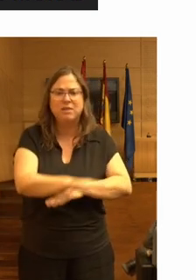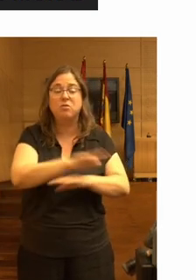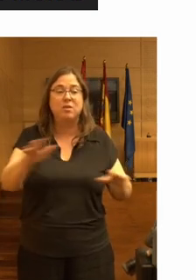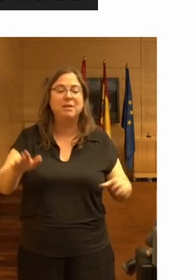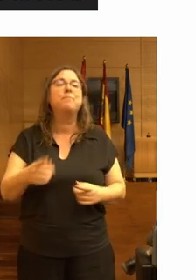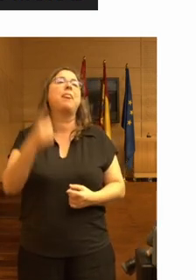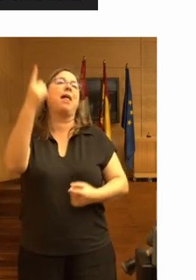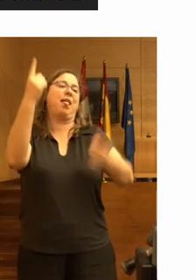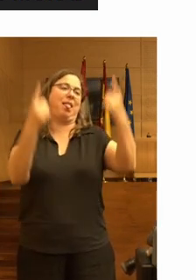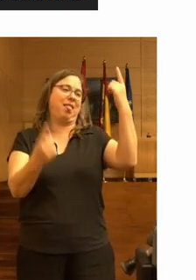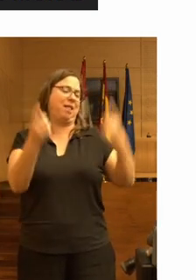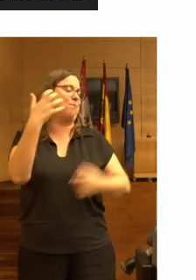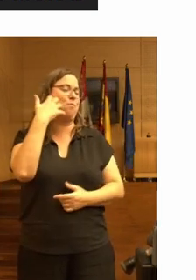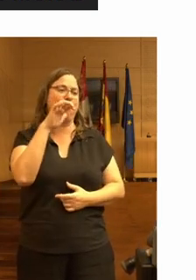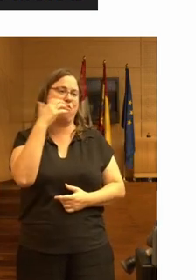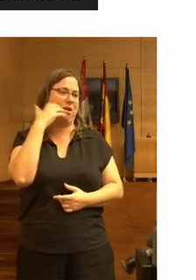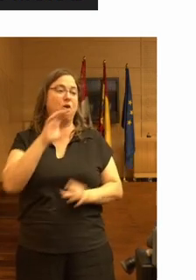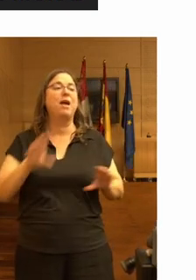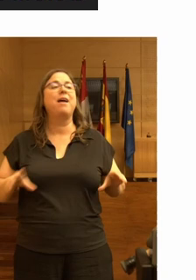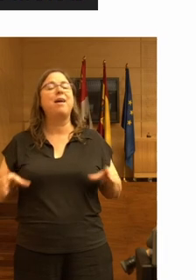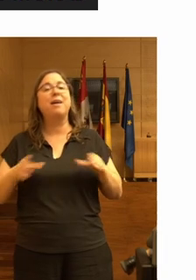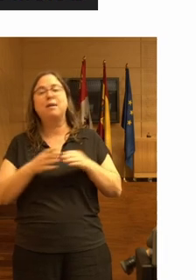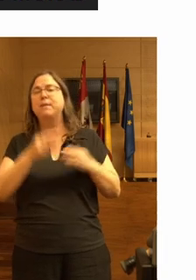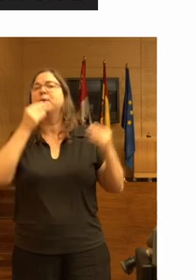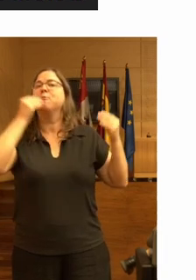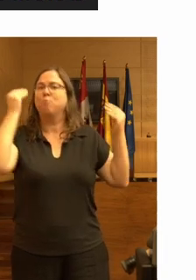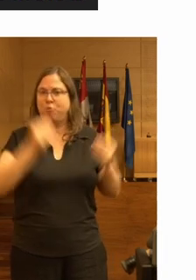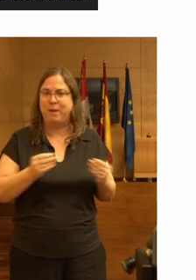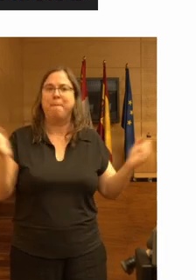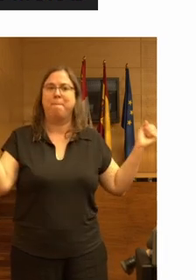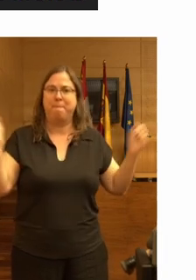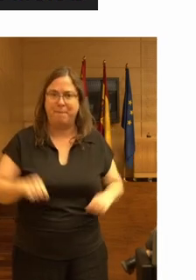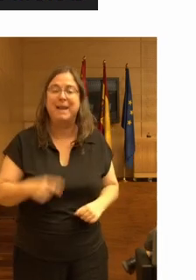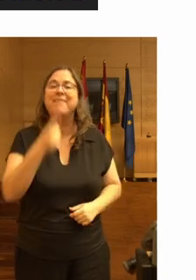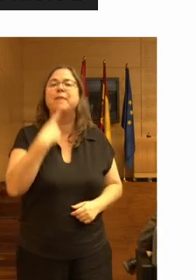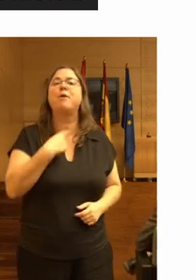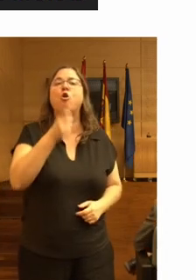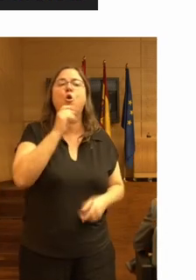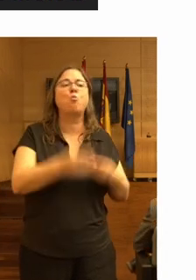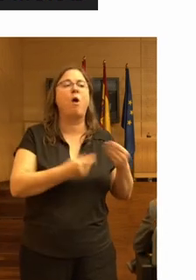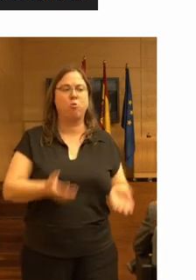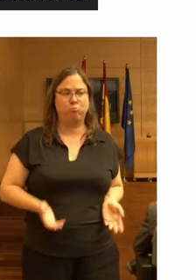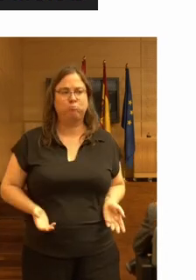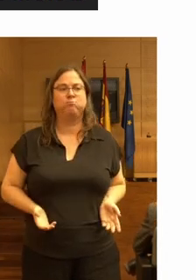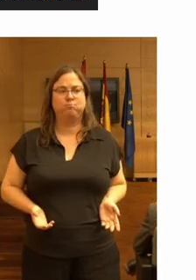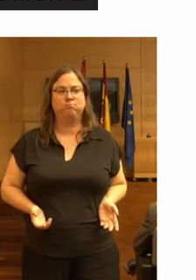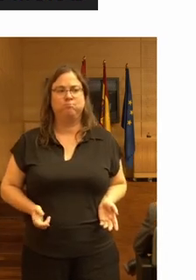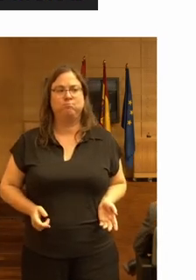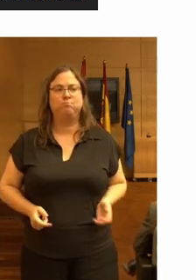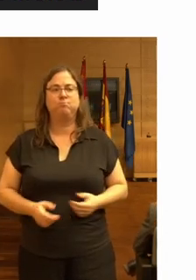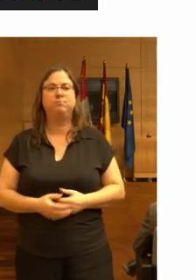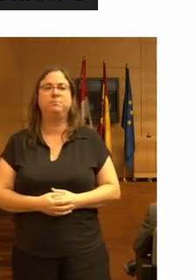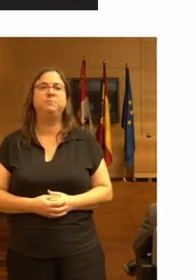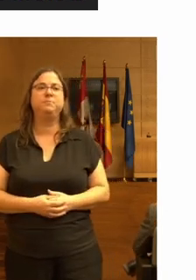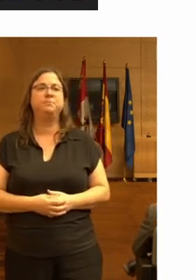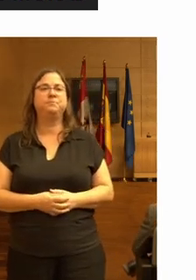encontrando menos frecuentemente y ahora los equipos lo dicen muy bien. Estoy de acuerdo contigo, dime cómo, ¿no?